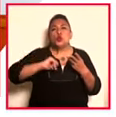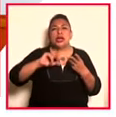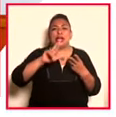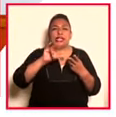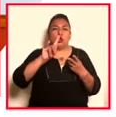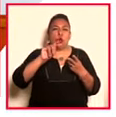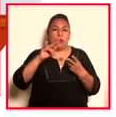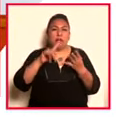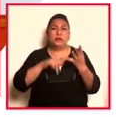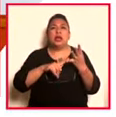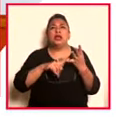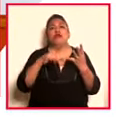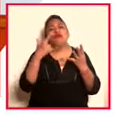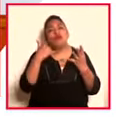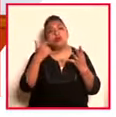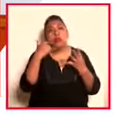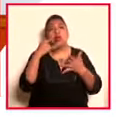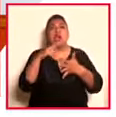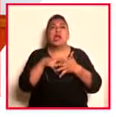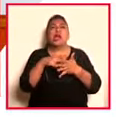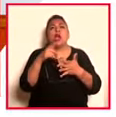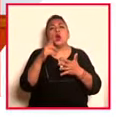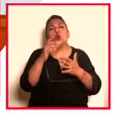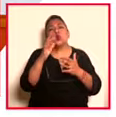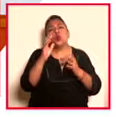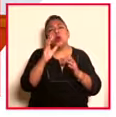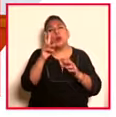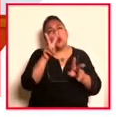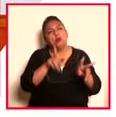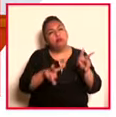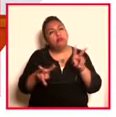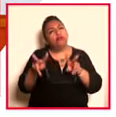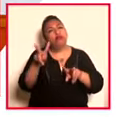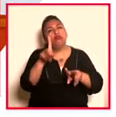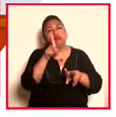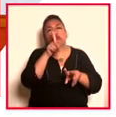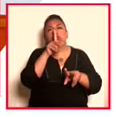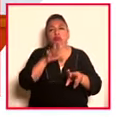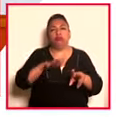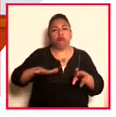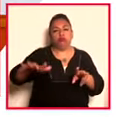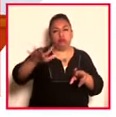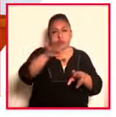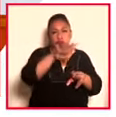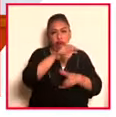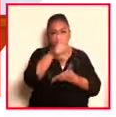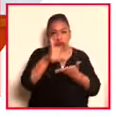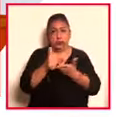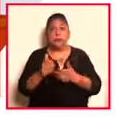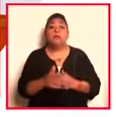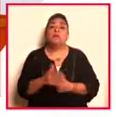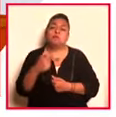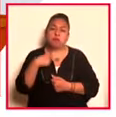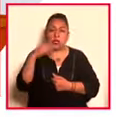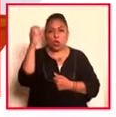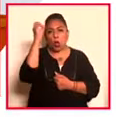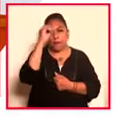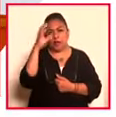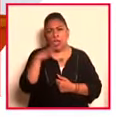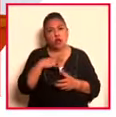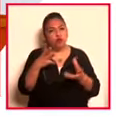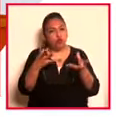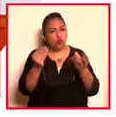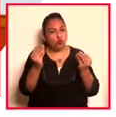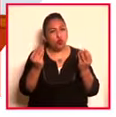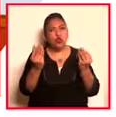senderismo contemplativo, los pequeños ritos de observación y silencios urbanos. Creo que hay muchas aproximaciones y que el silencio